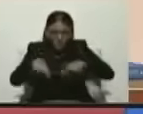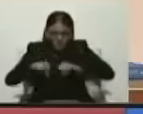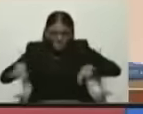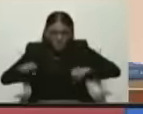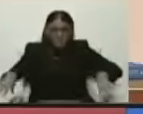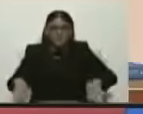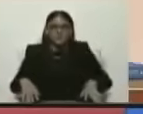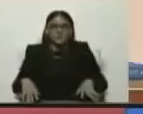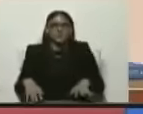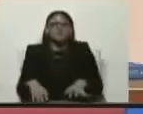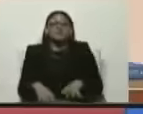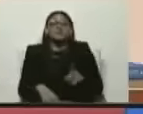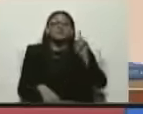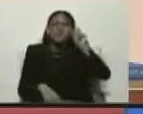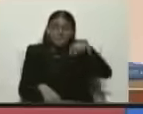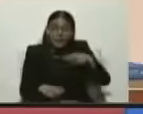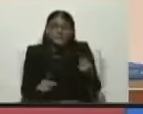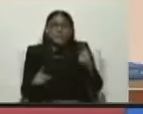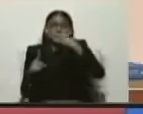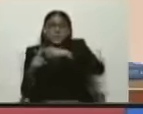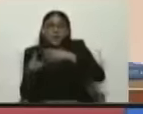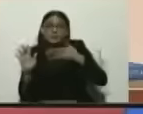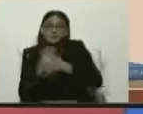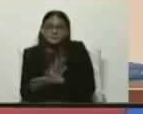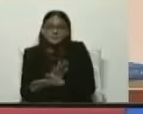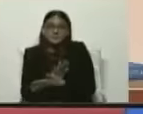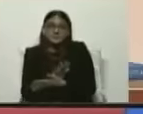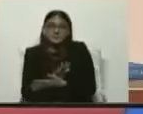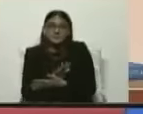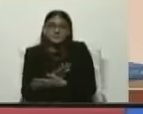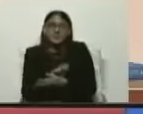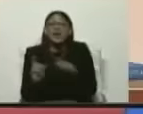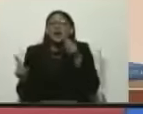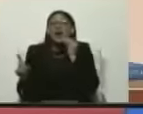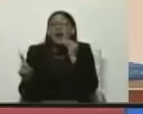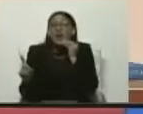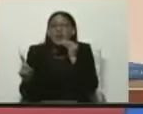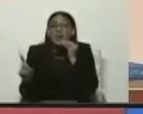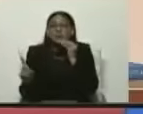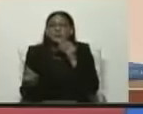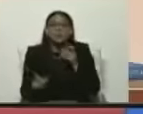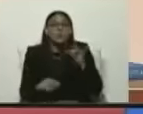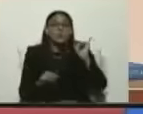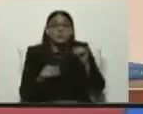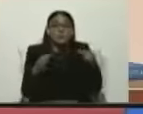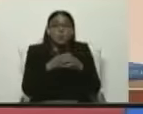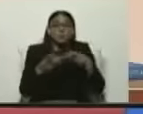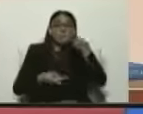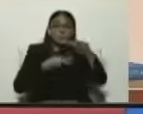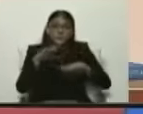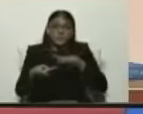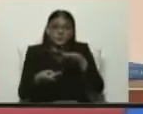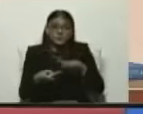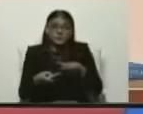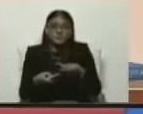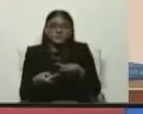adicionalmente a eso, la juventud del partido,